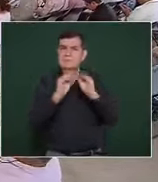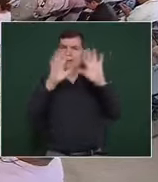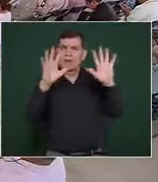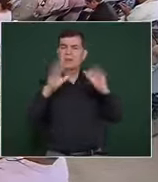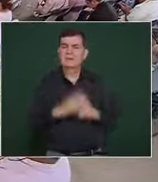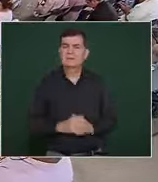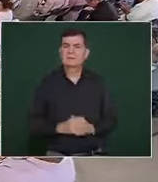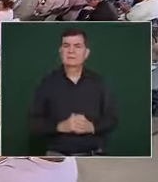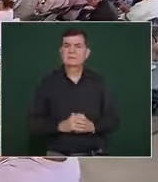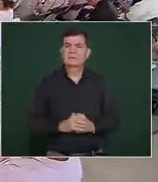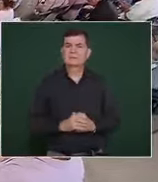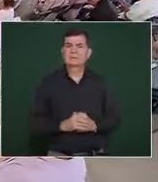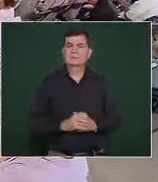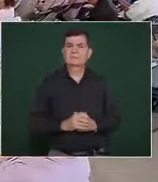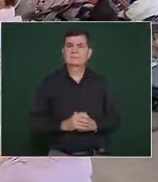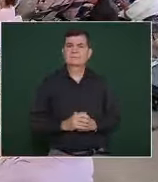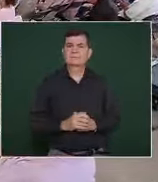por